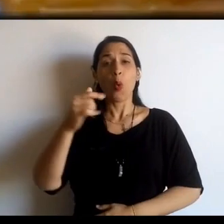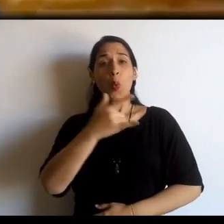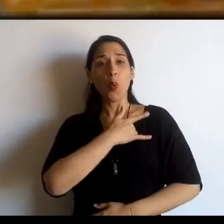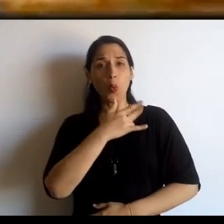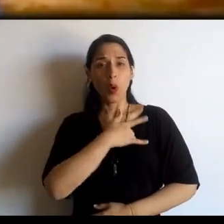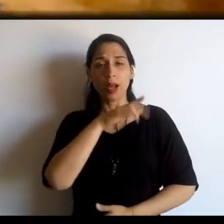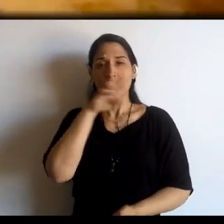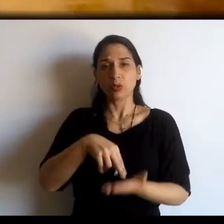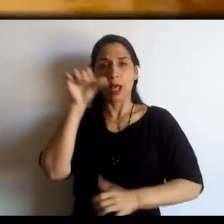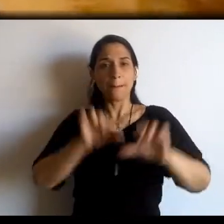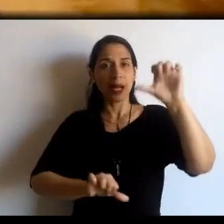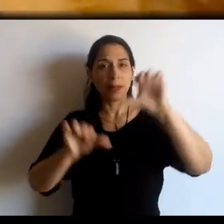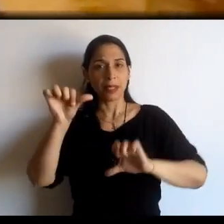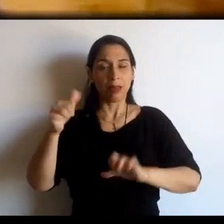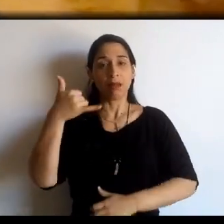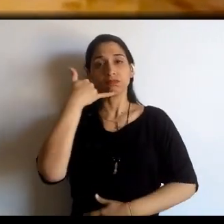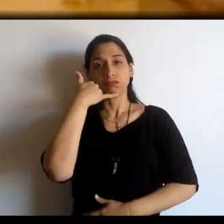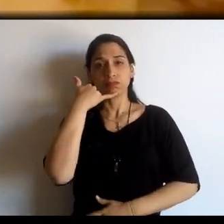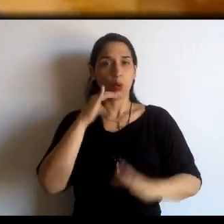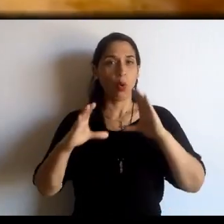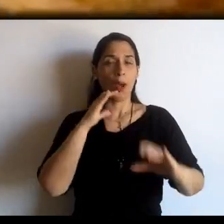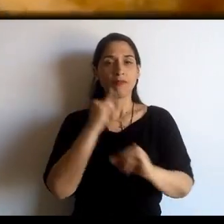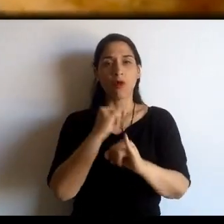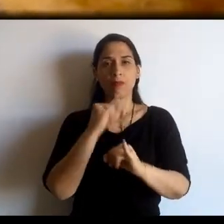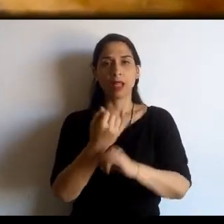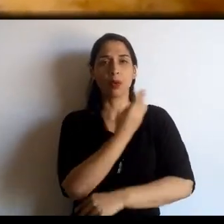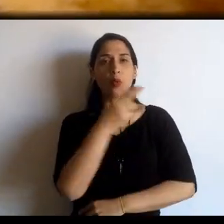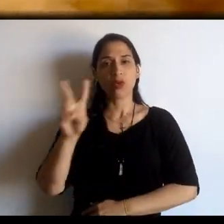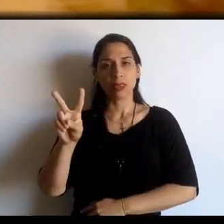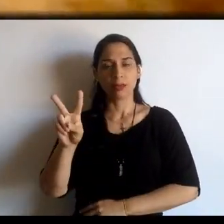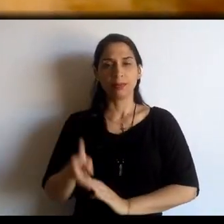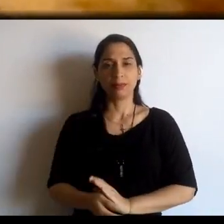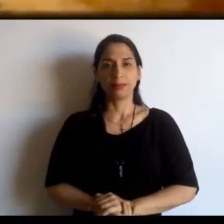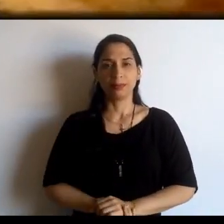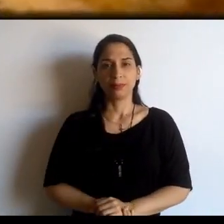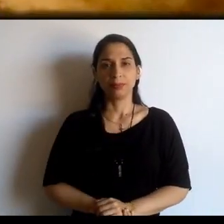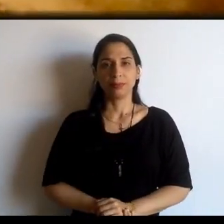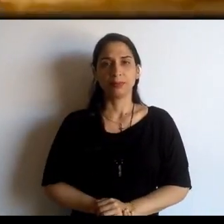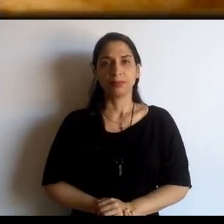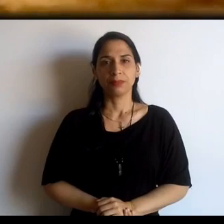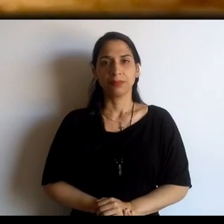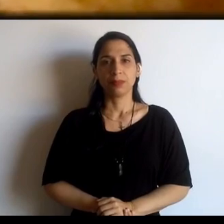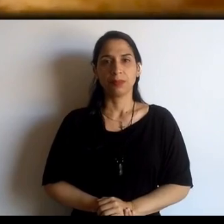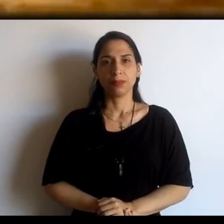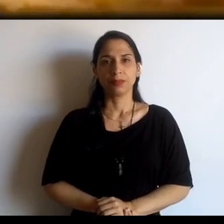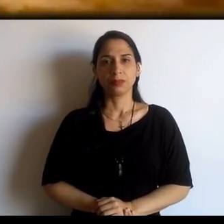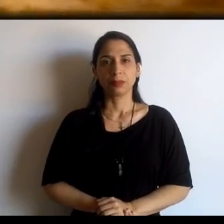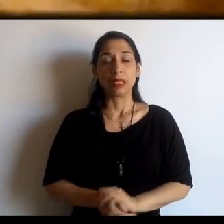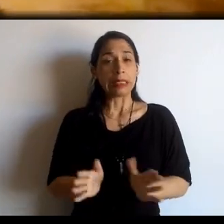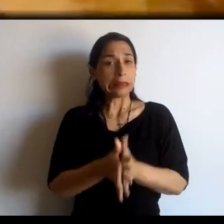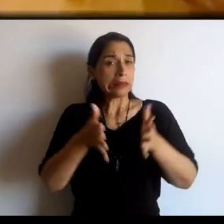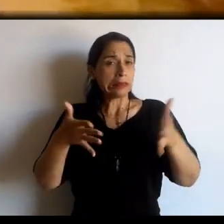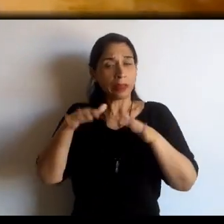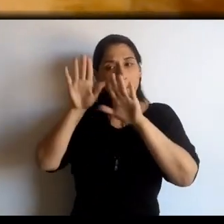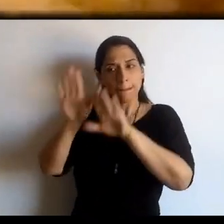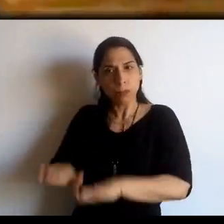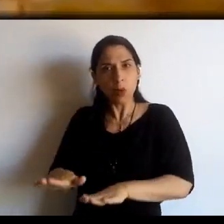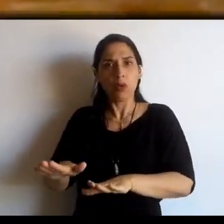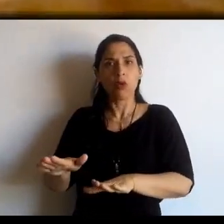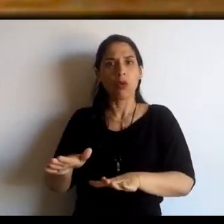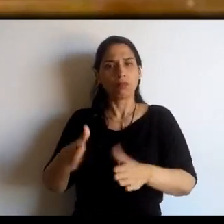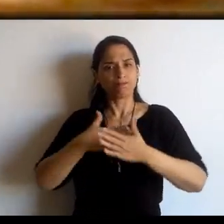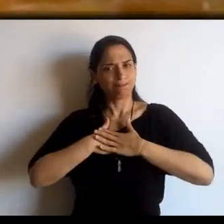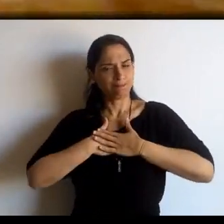la Universidad de Telecomunicaciones e Informática, UNETI, por el